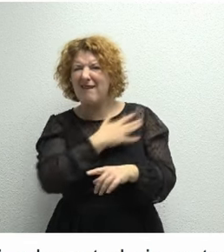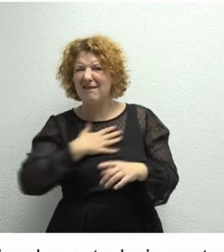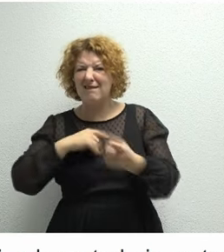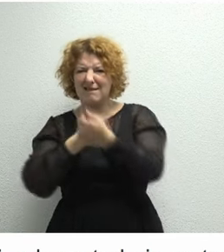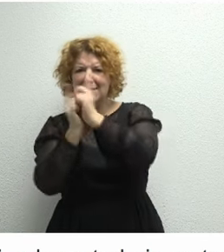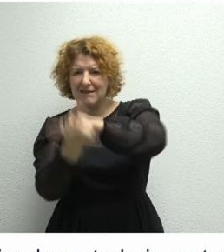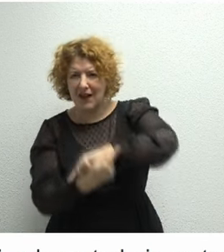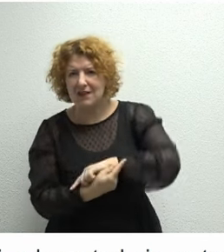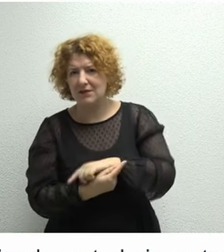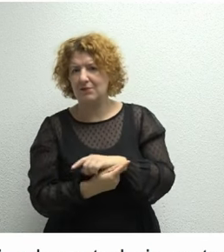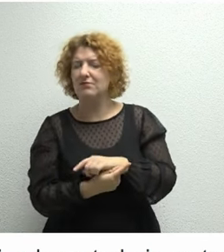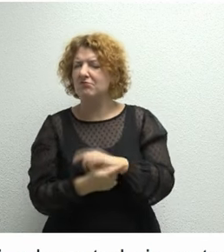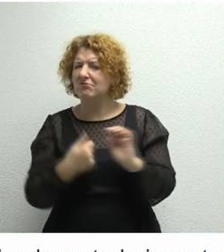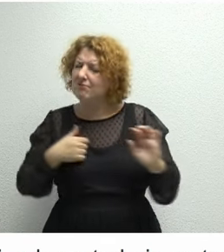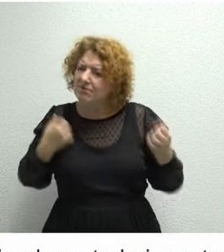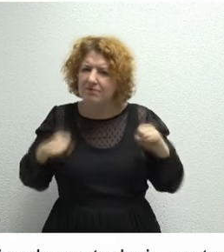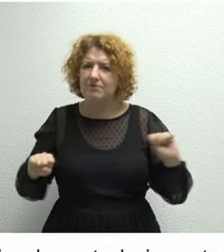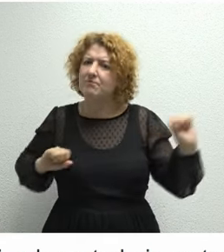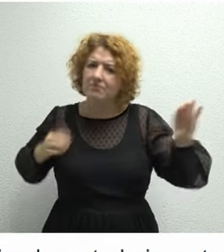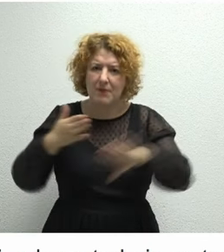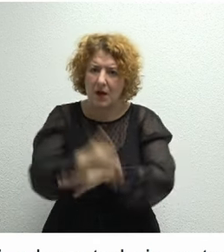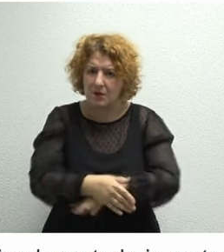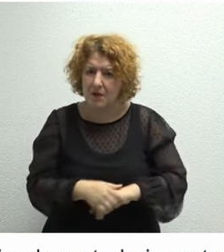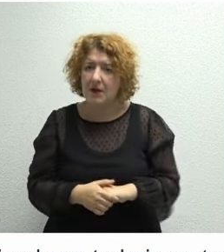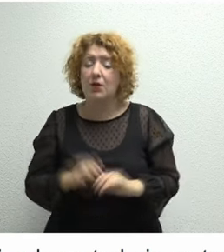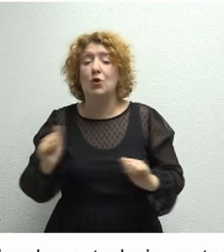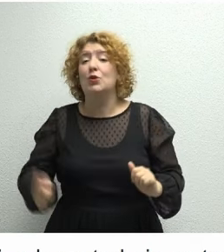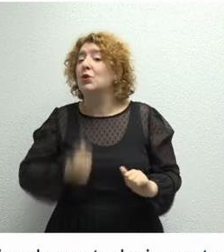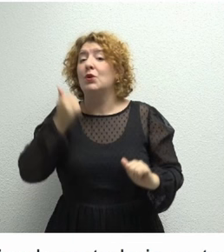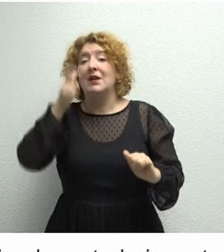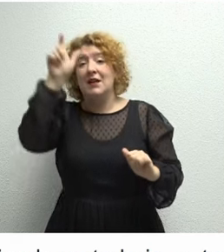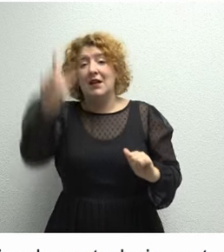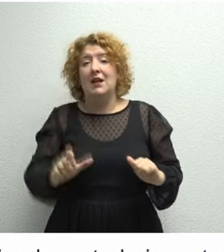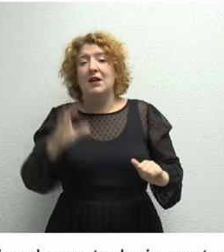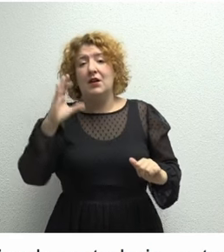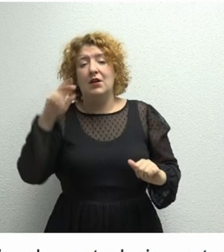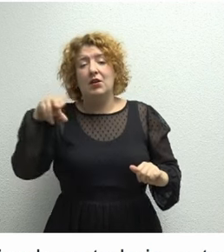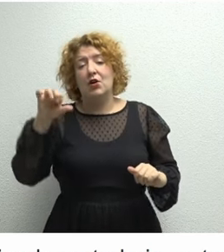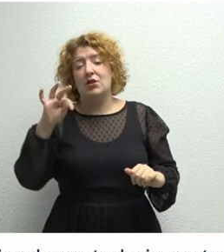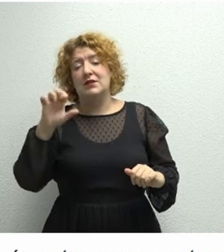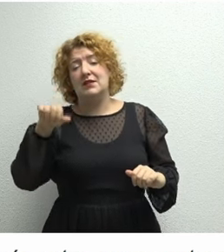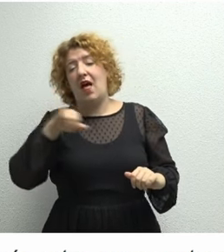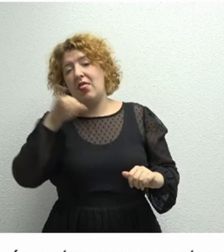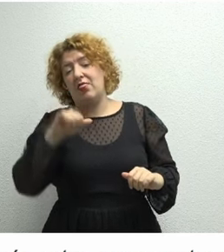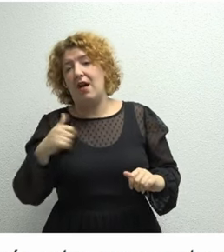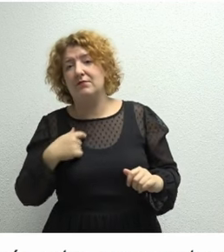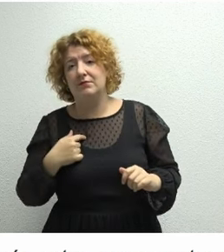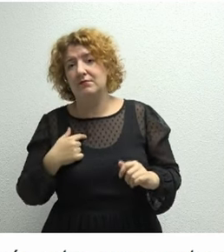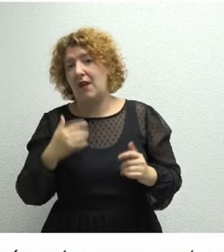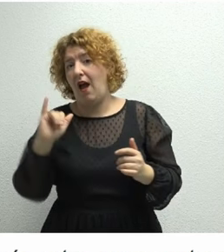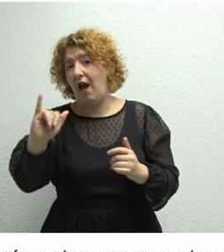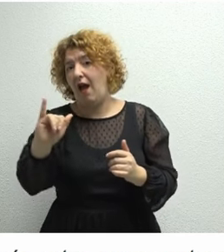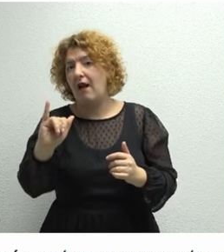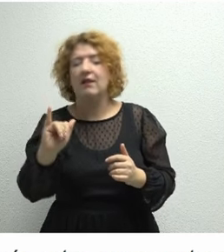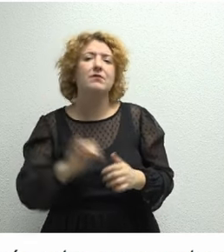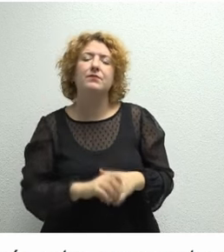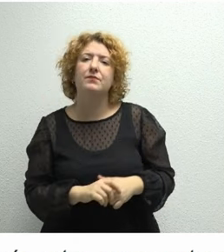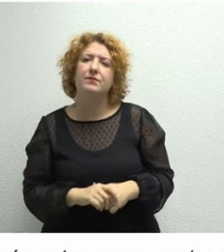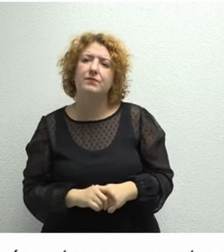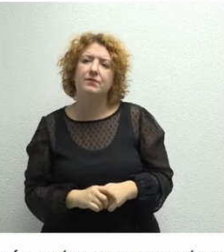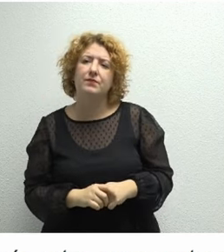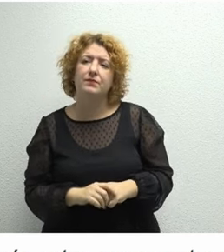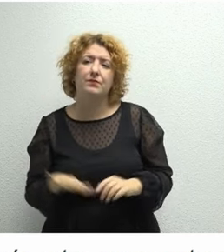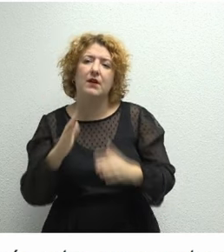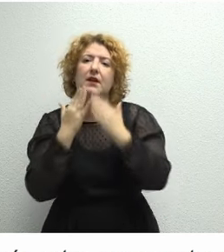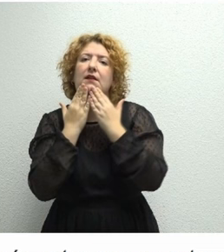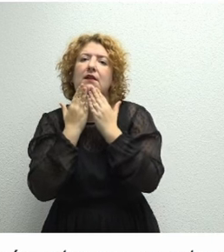presente entonces hemos tenido la suerte de encontrarnos con constanza en en este camino y nada más que poder